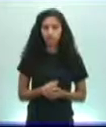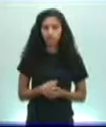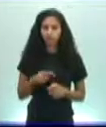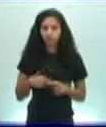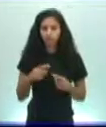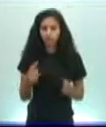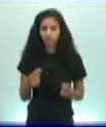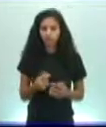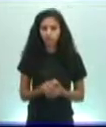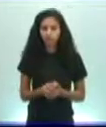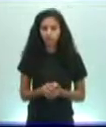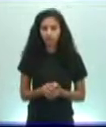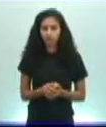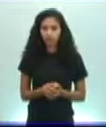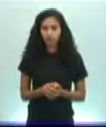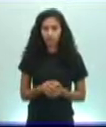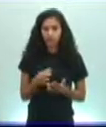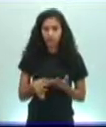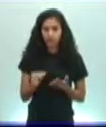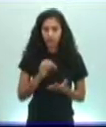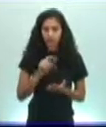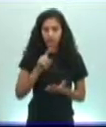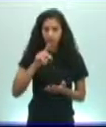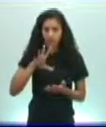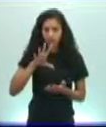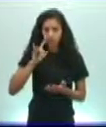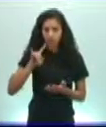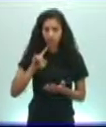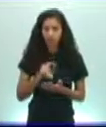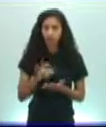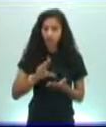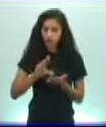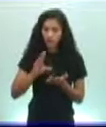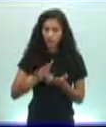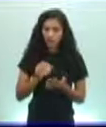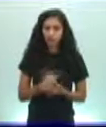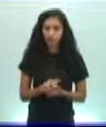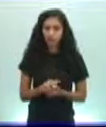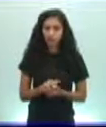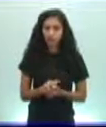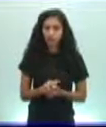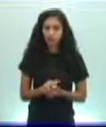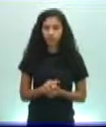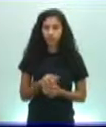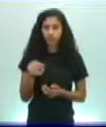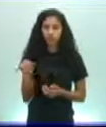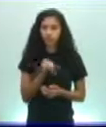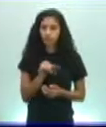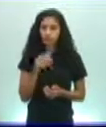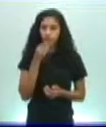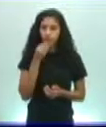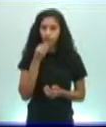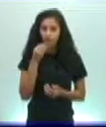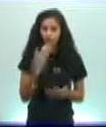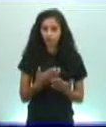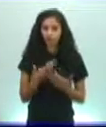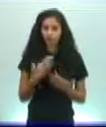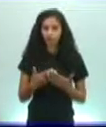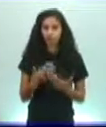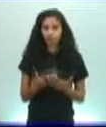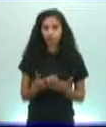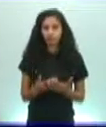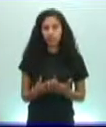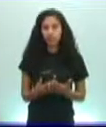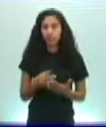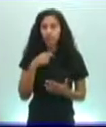eso, en la página 159 de tu libro de texto, también puedes comprobar que